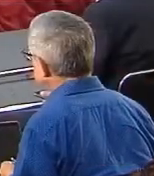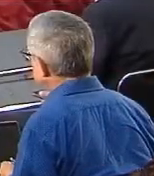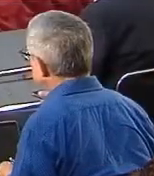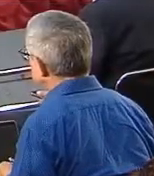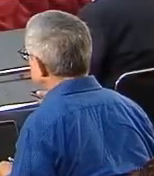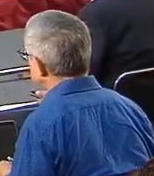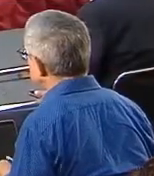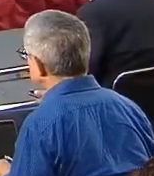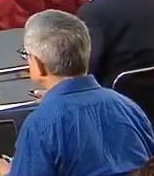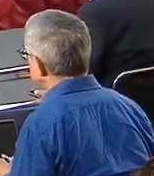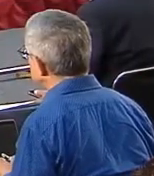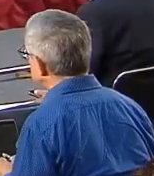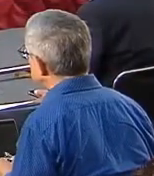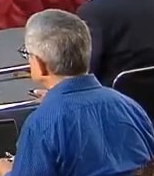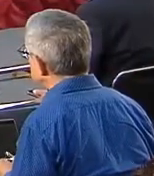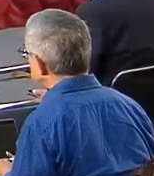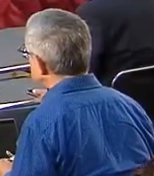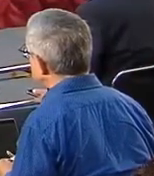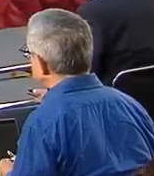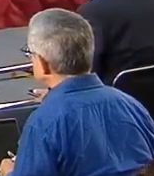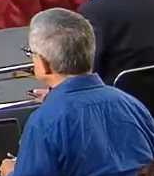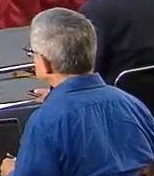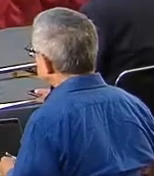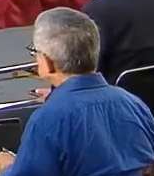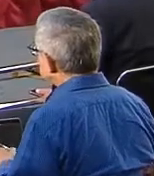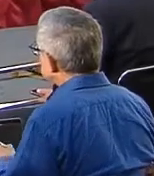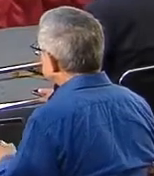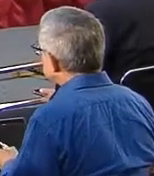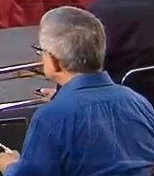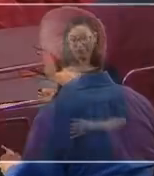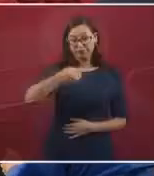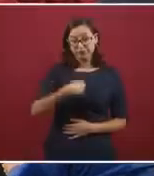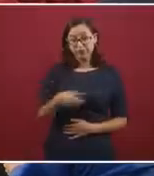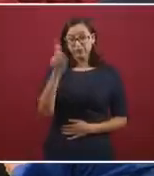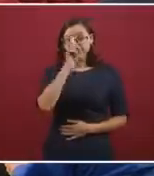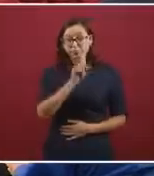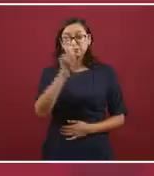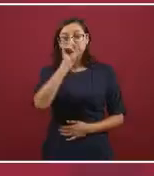Por eso mi recomendación es que no